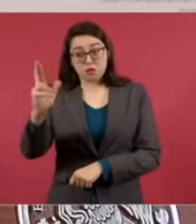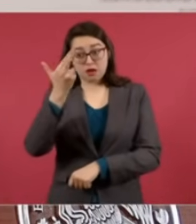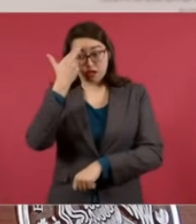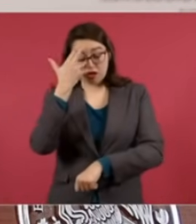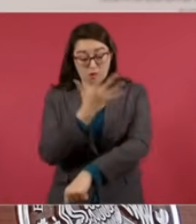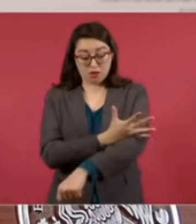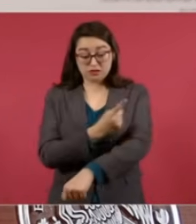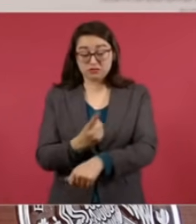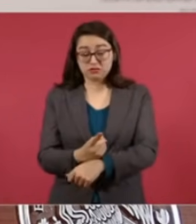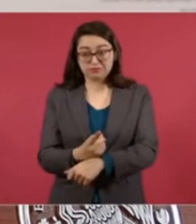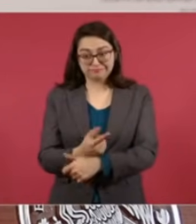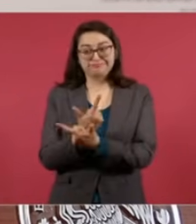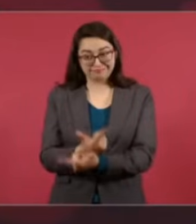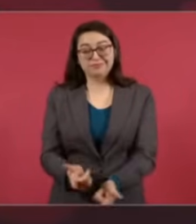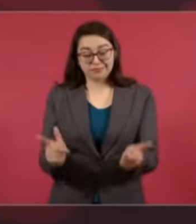¿Sí?